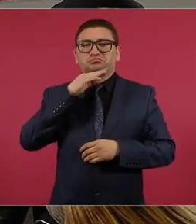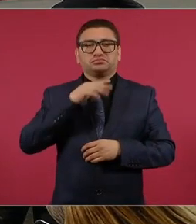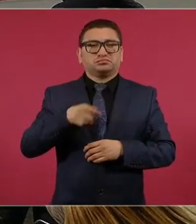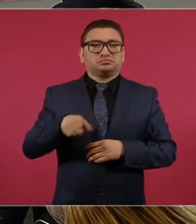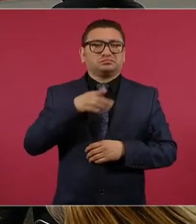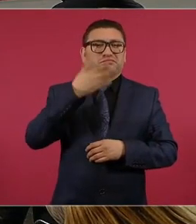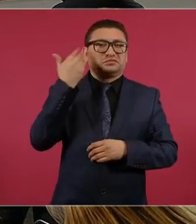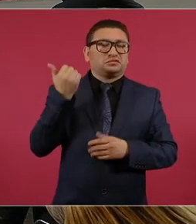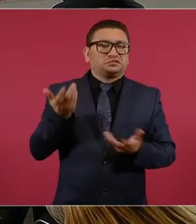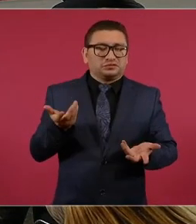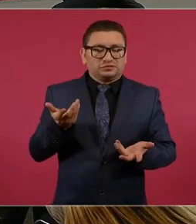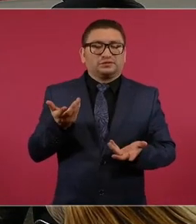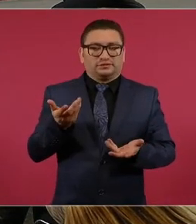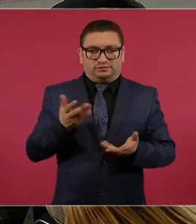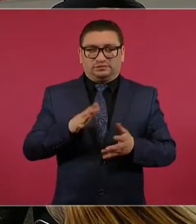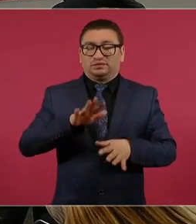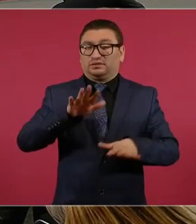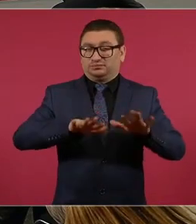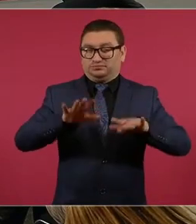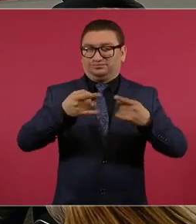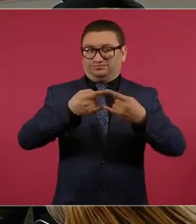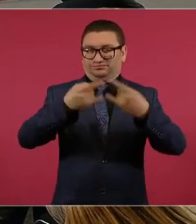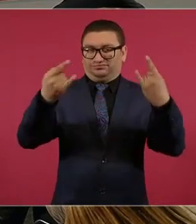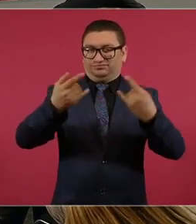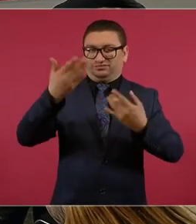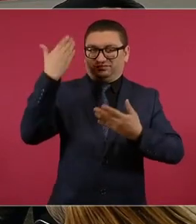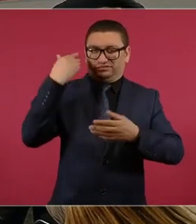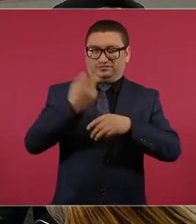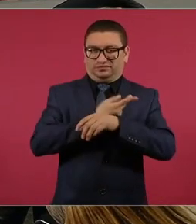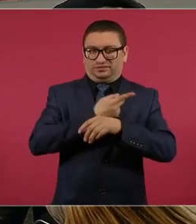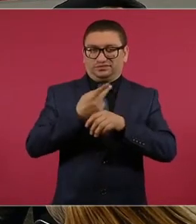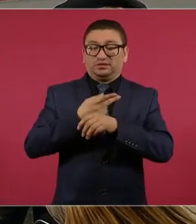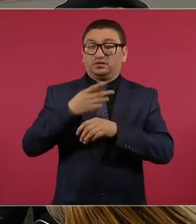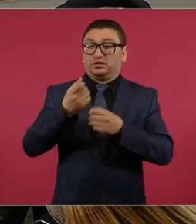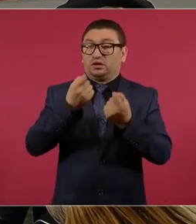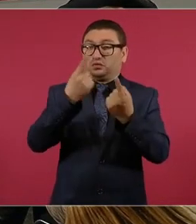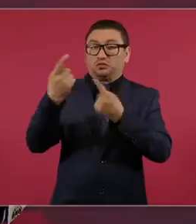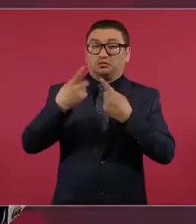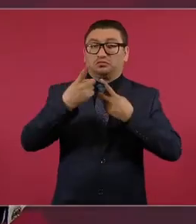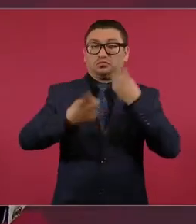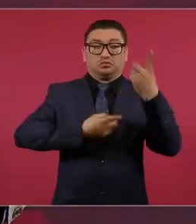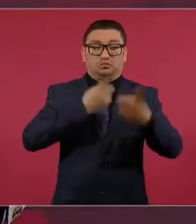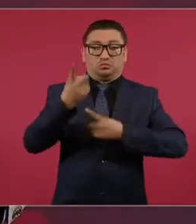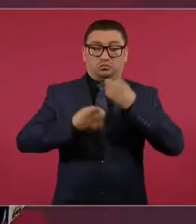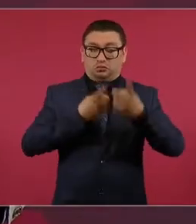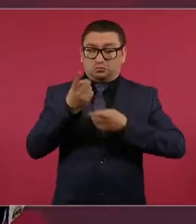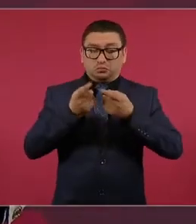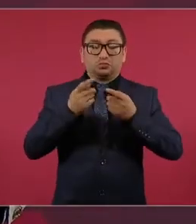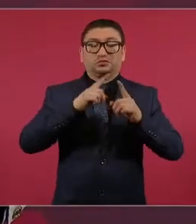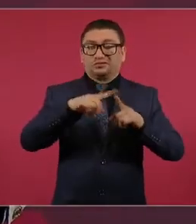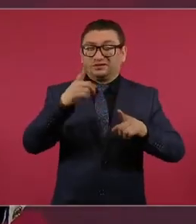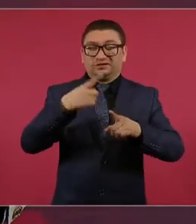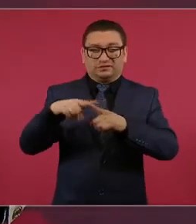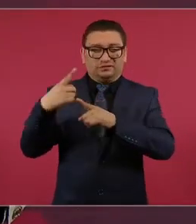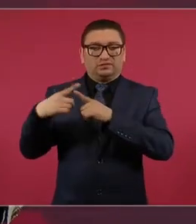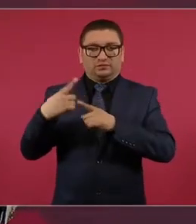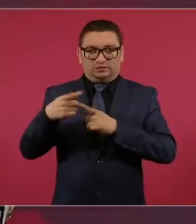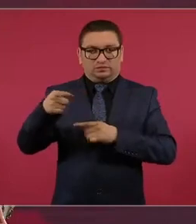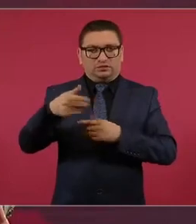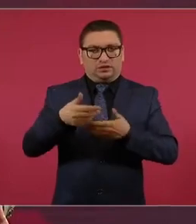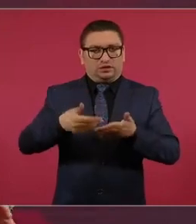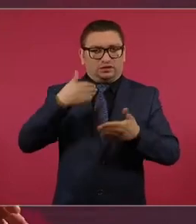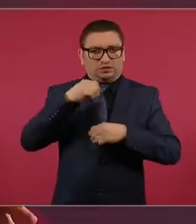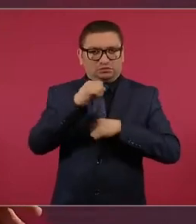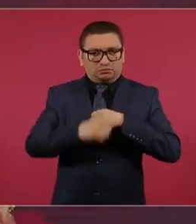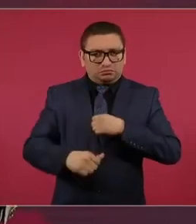desarrolló y hay historias inclusive de excelentes deportistas y otras gentes de que a través de una de ese tipo de